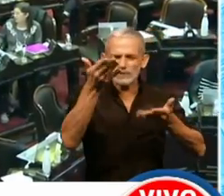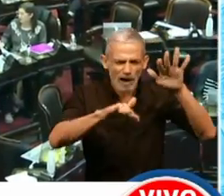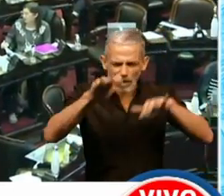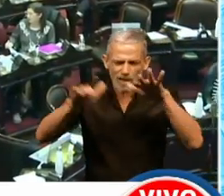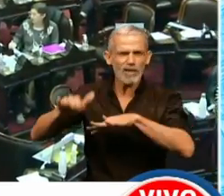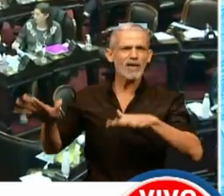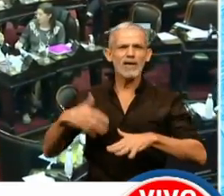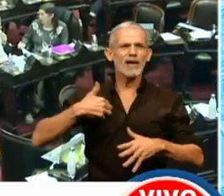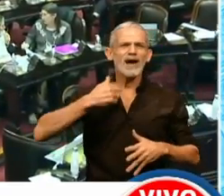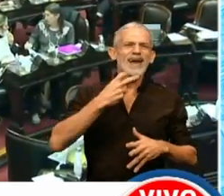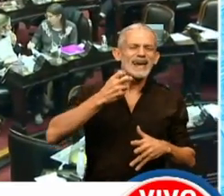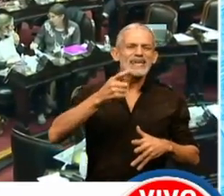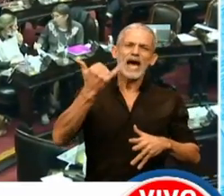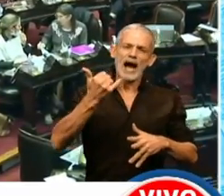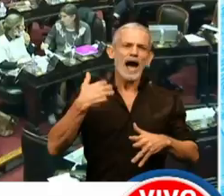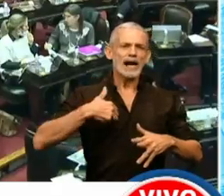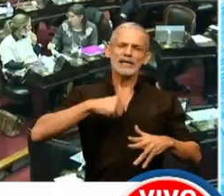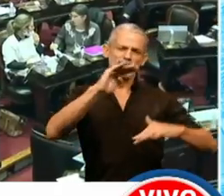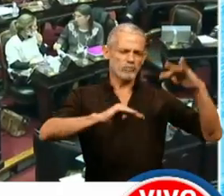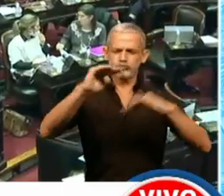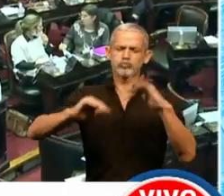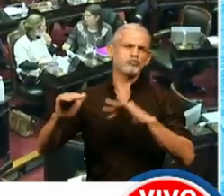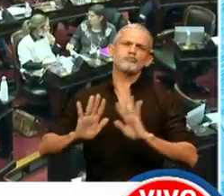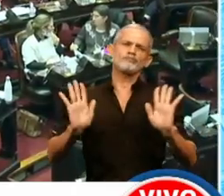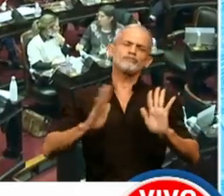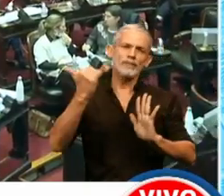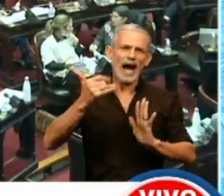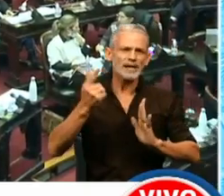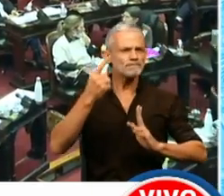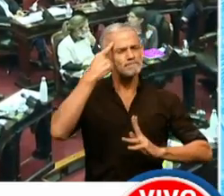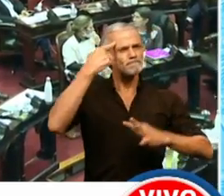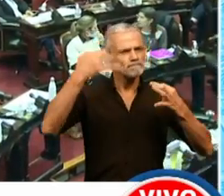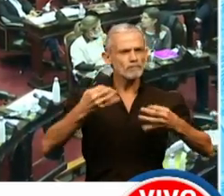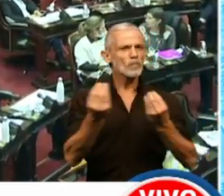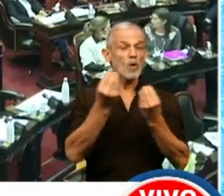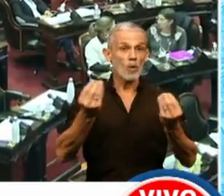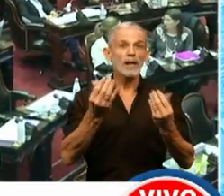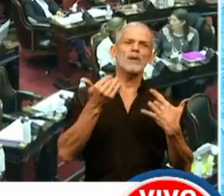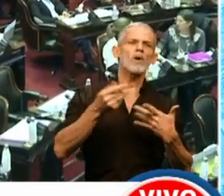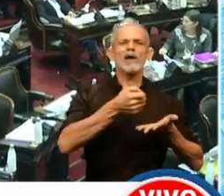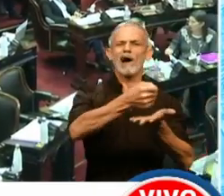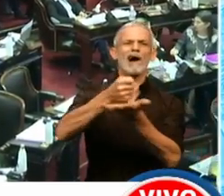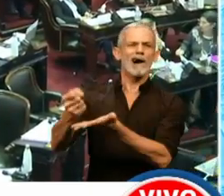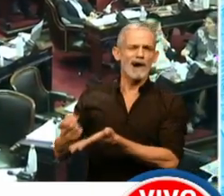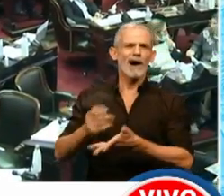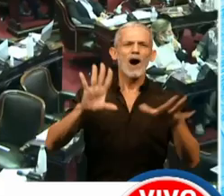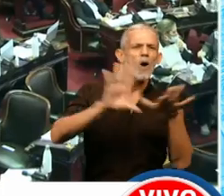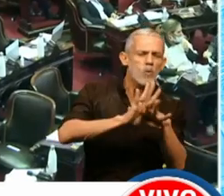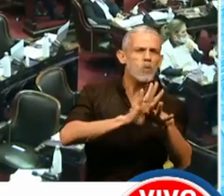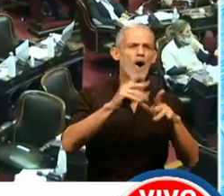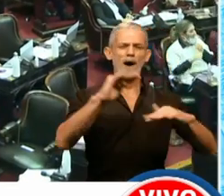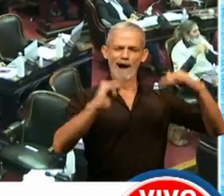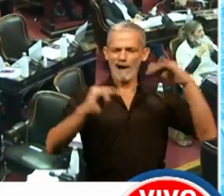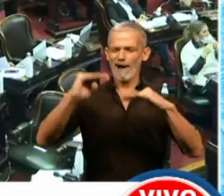en nuestro país el concepto basa en la convicción de que es posible subsidiar de manera eficiente y